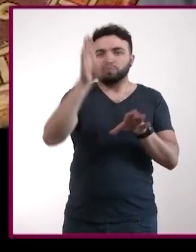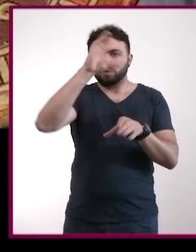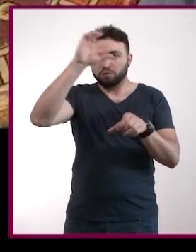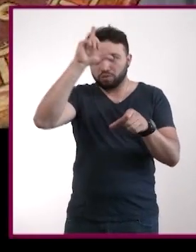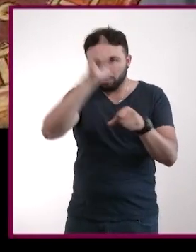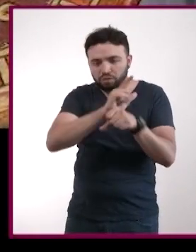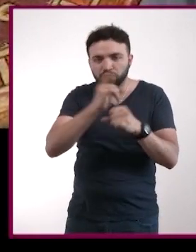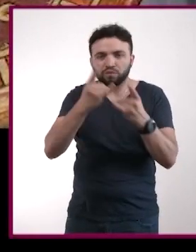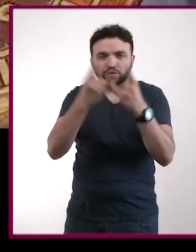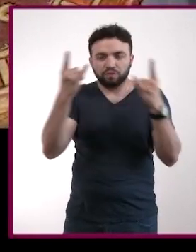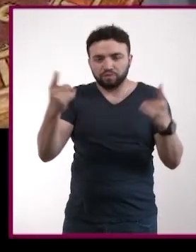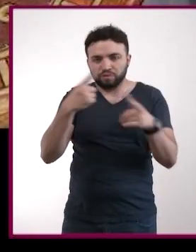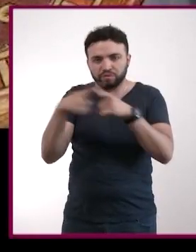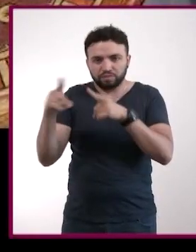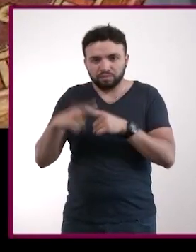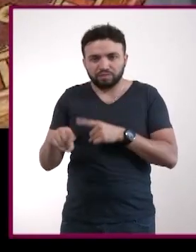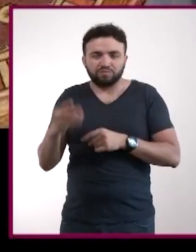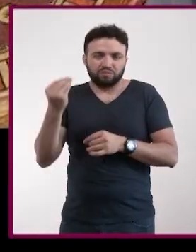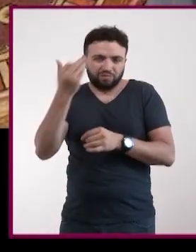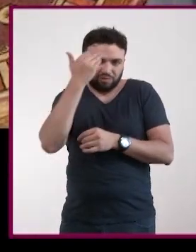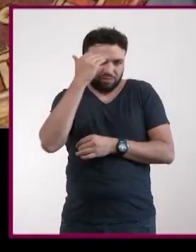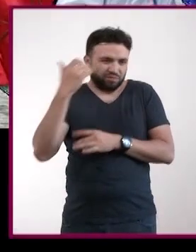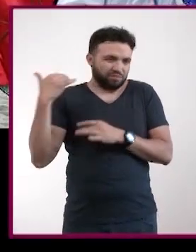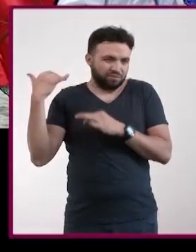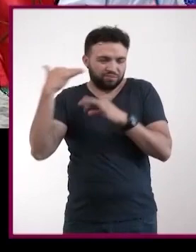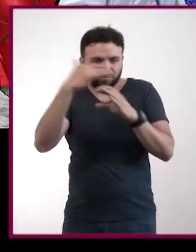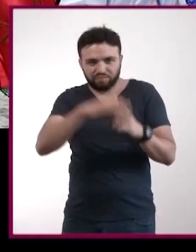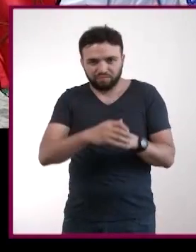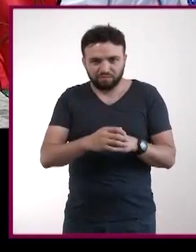¿no? Desde hace mucho tiempo,